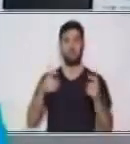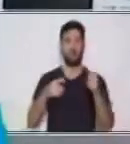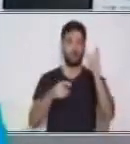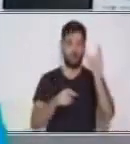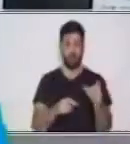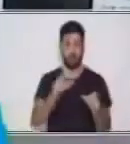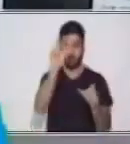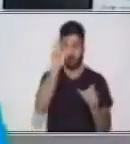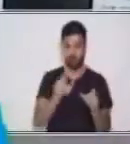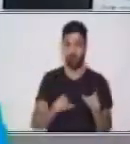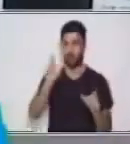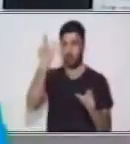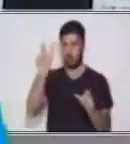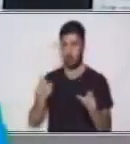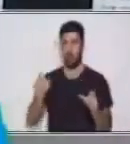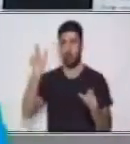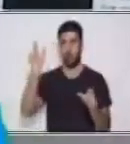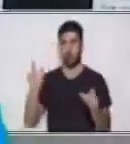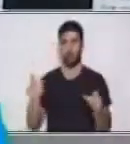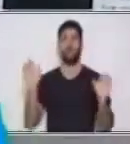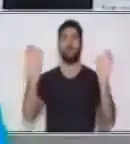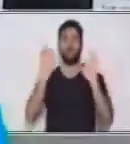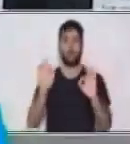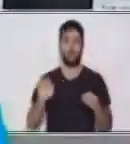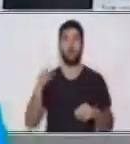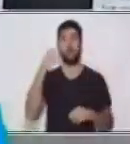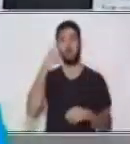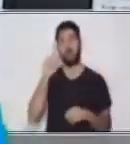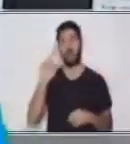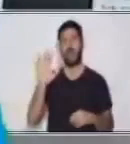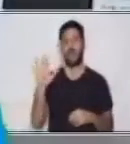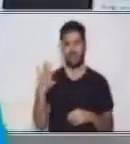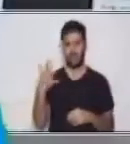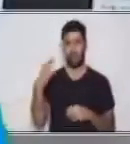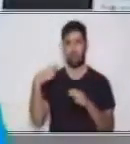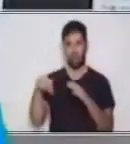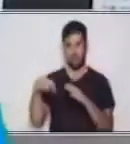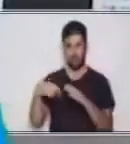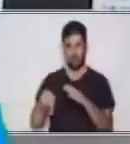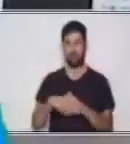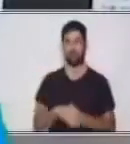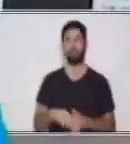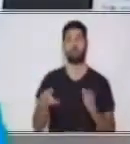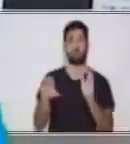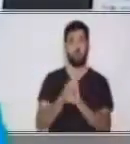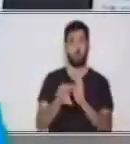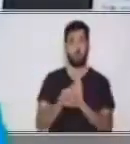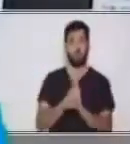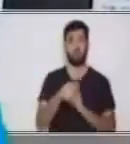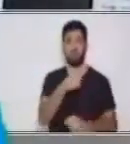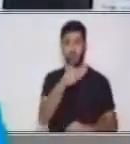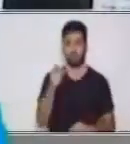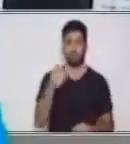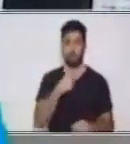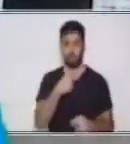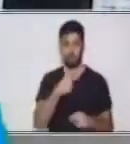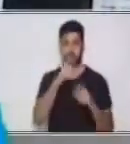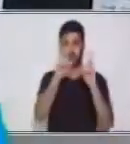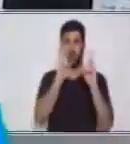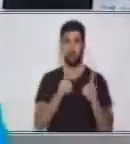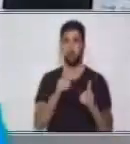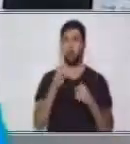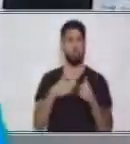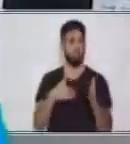lineal del área de matemática para quinto grado. Si en casa hay alguna persona con discapacidad, este tema le ayudará